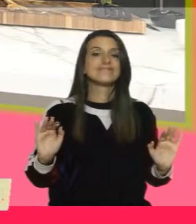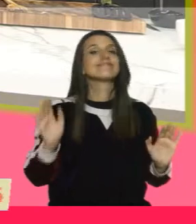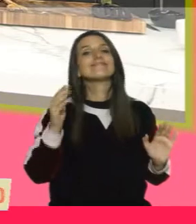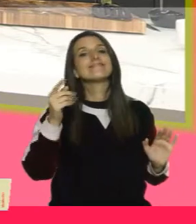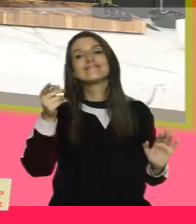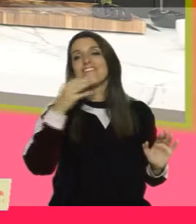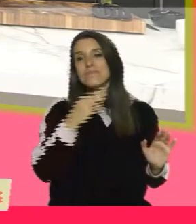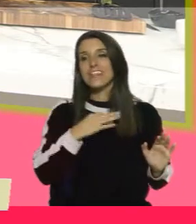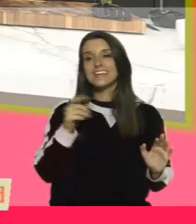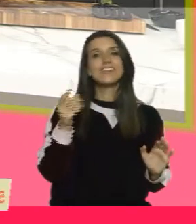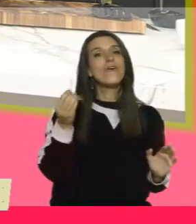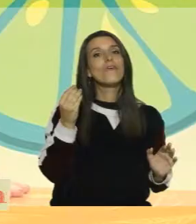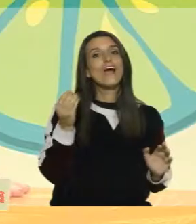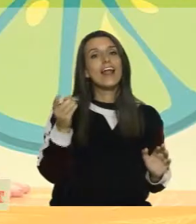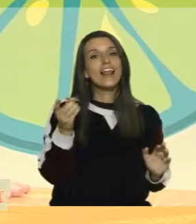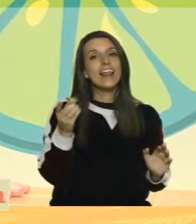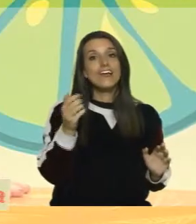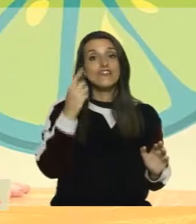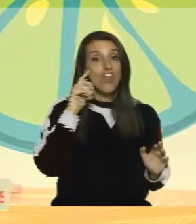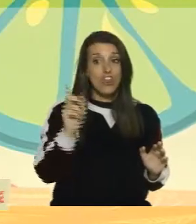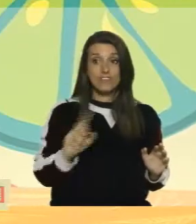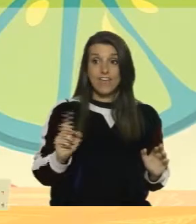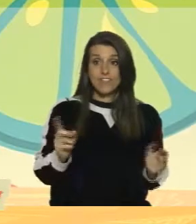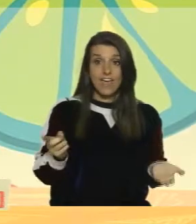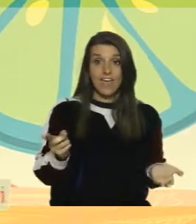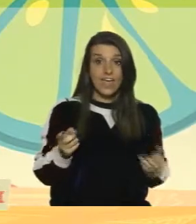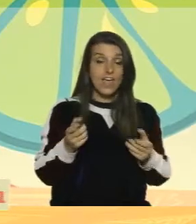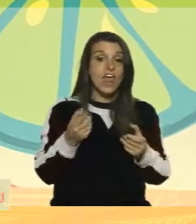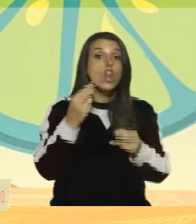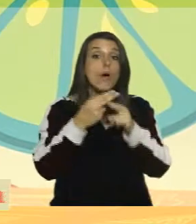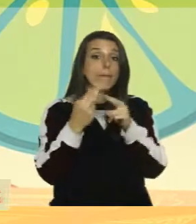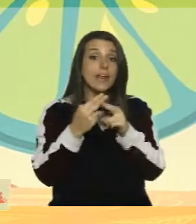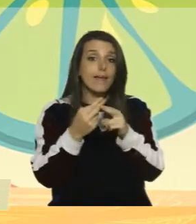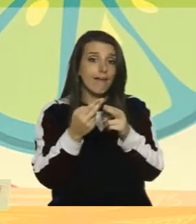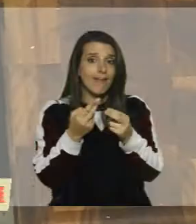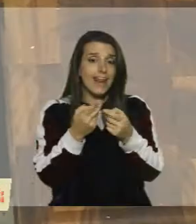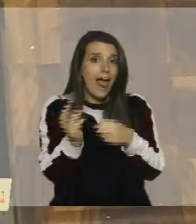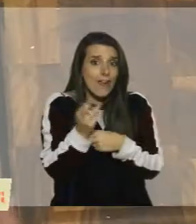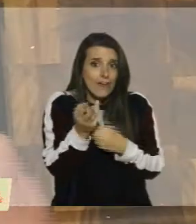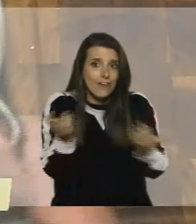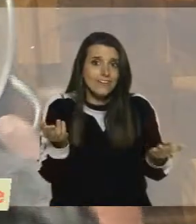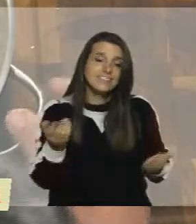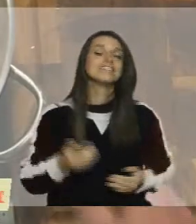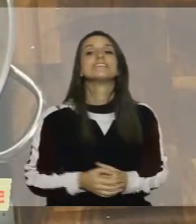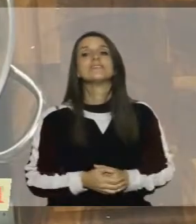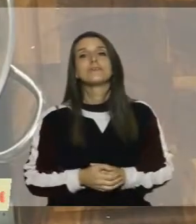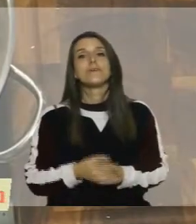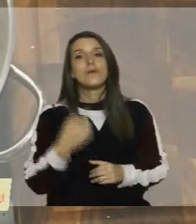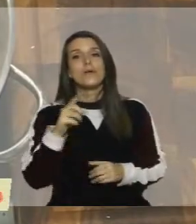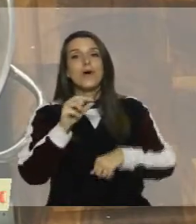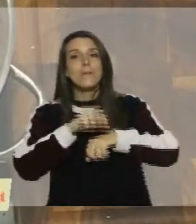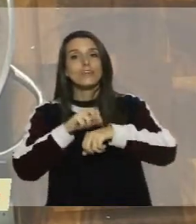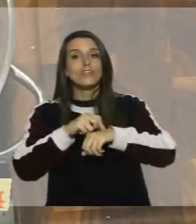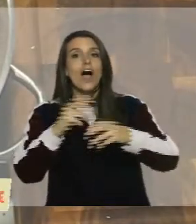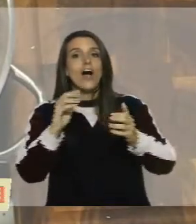¿Quién es el hijo de Skywalker? Yo no sabía que era el ramequín, es el bol. Ya lo hablamos. Ya lo tenemos. Ya tenemos el pollito, vamos a agregarle un poquito